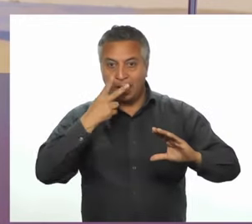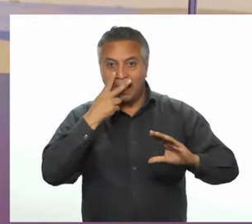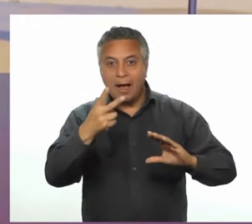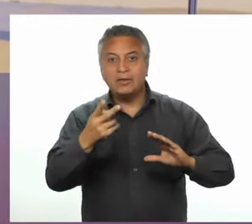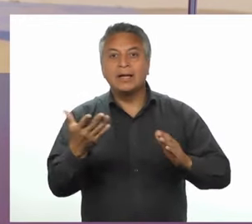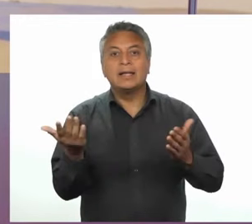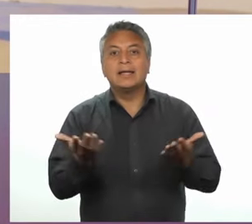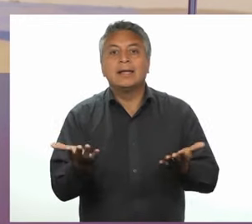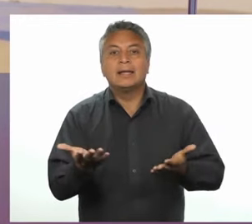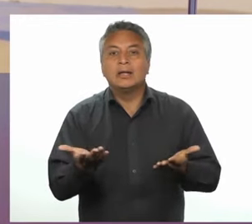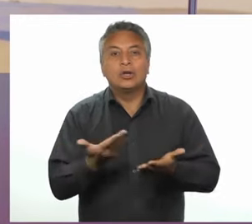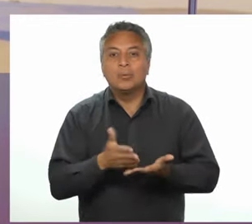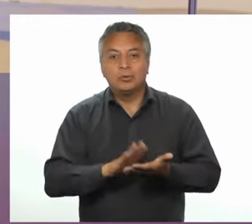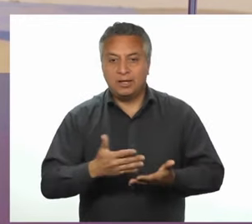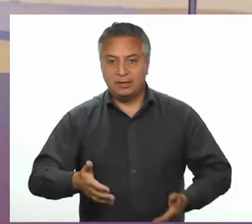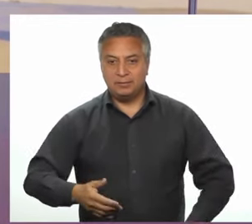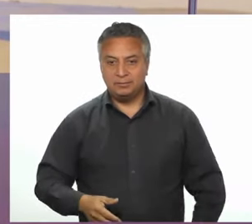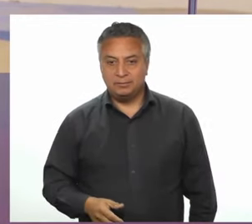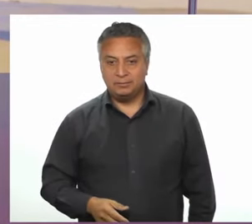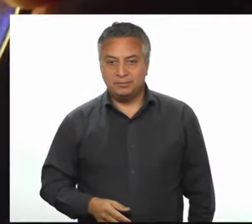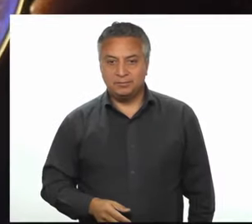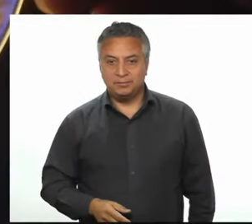ver qué va a resultar.